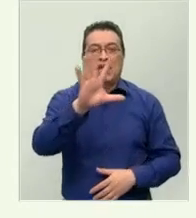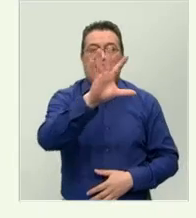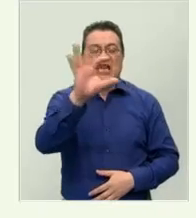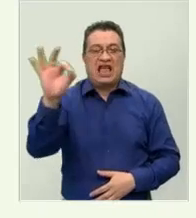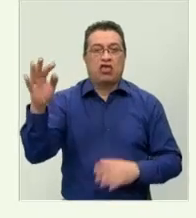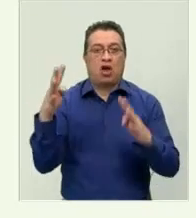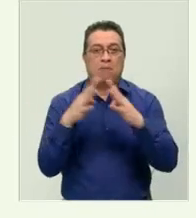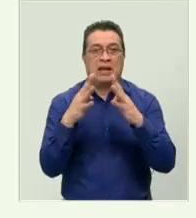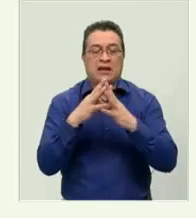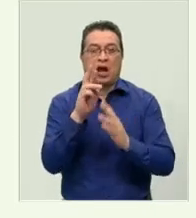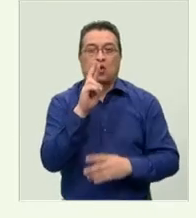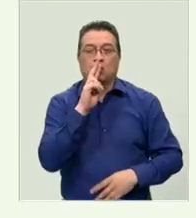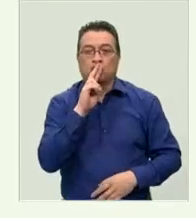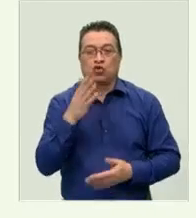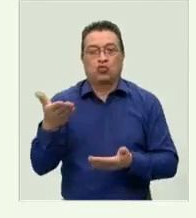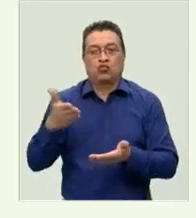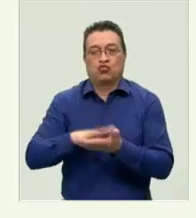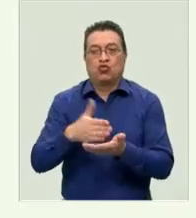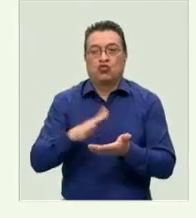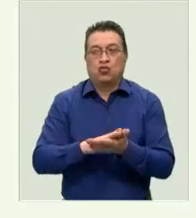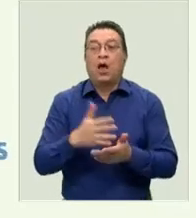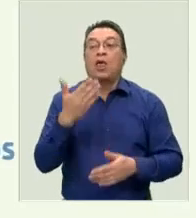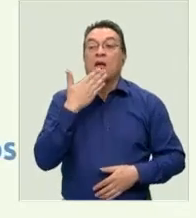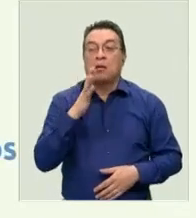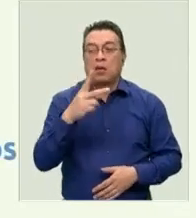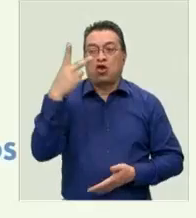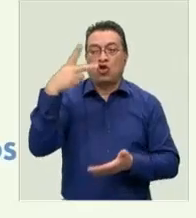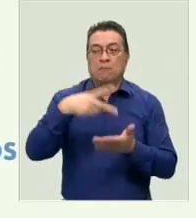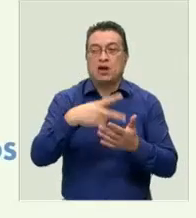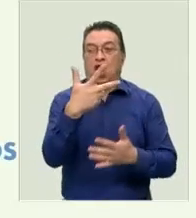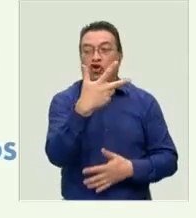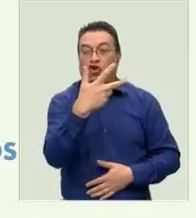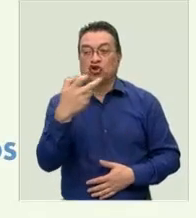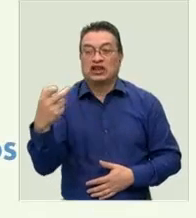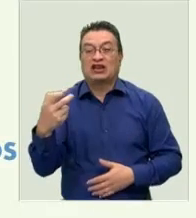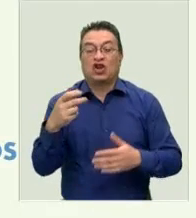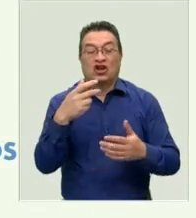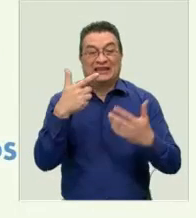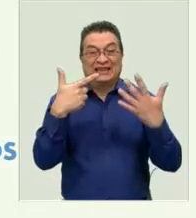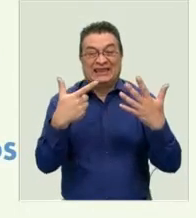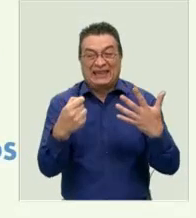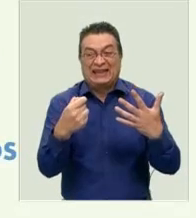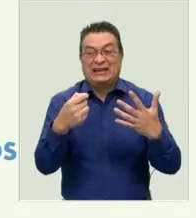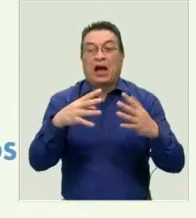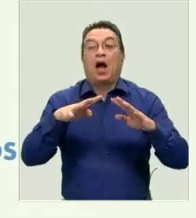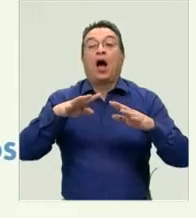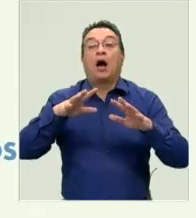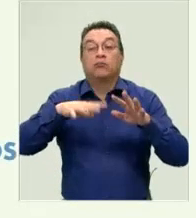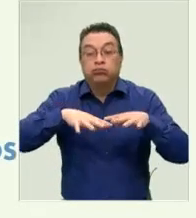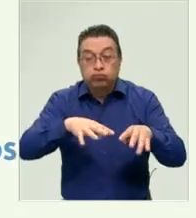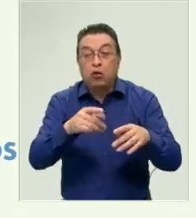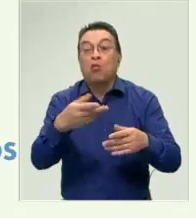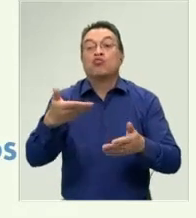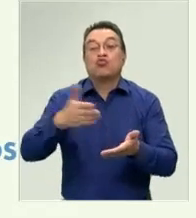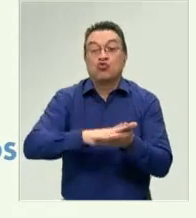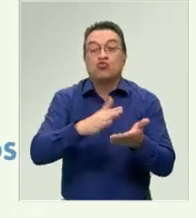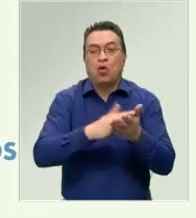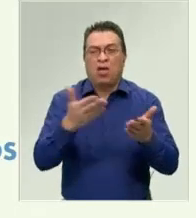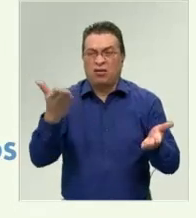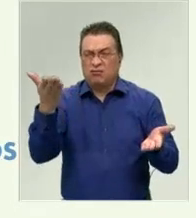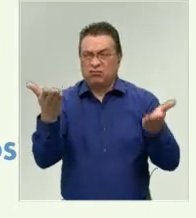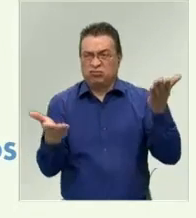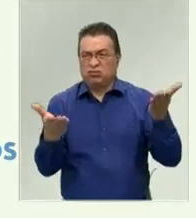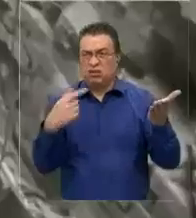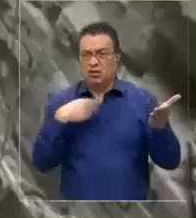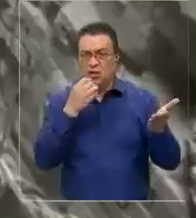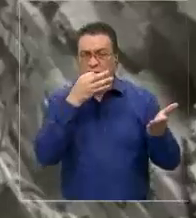500 militares rusos, informando también que ya habrían 2.870 tropas ucranianas muertas, cifras que se contradicen a